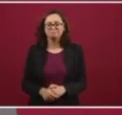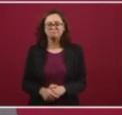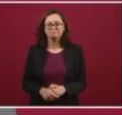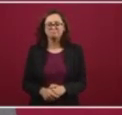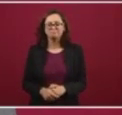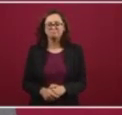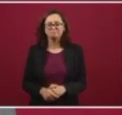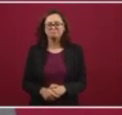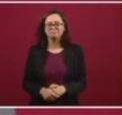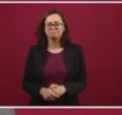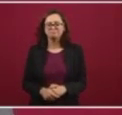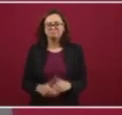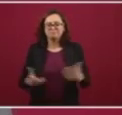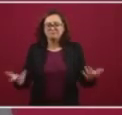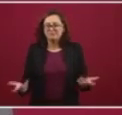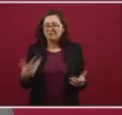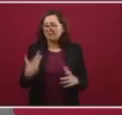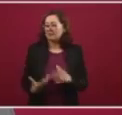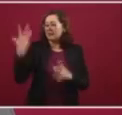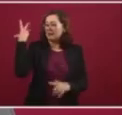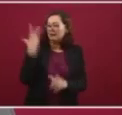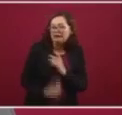el andar a salto de mata.